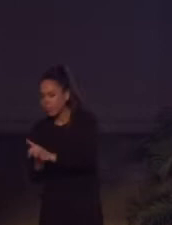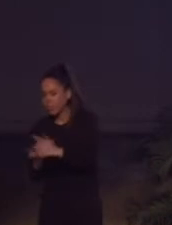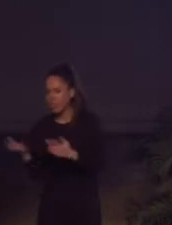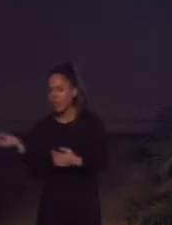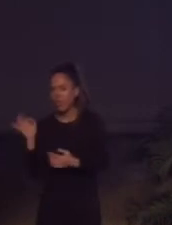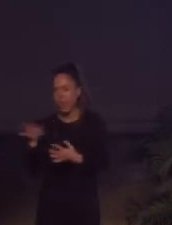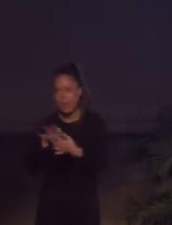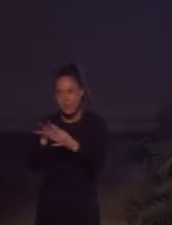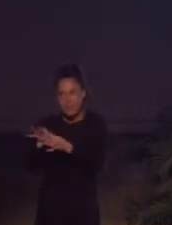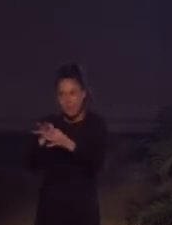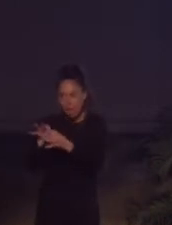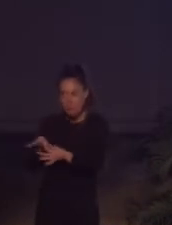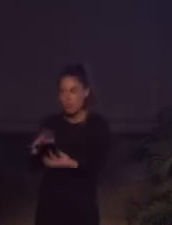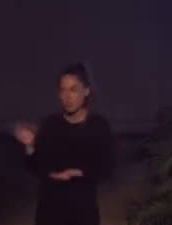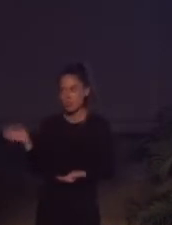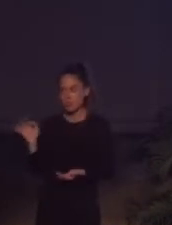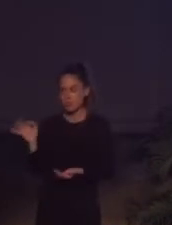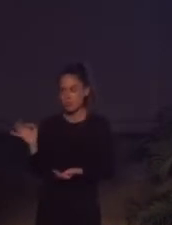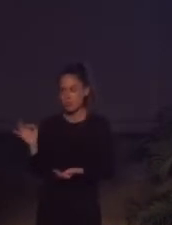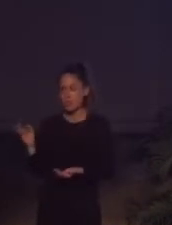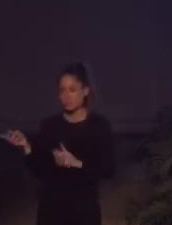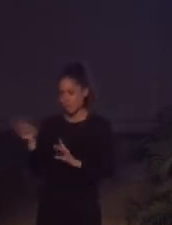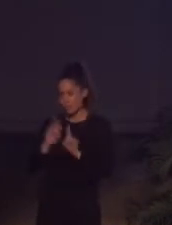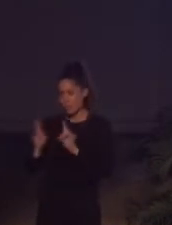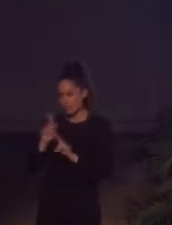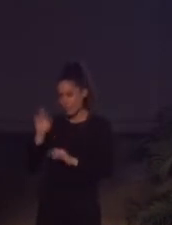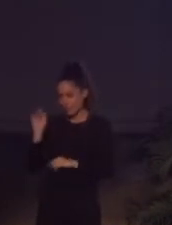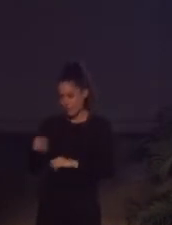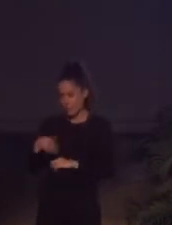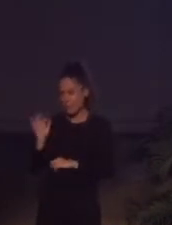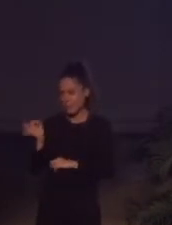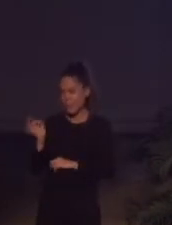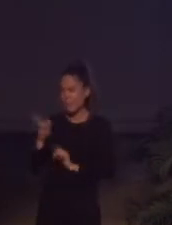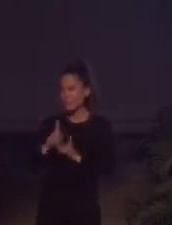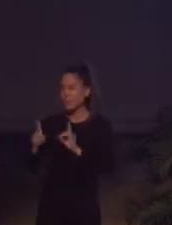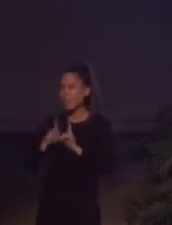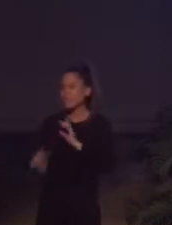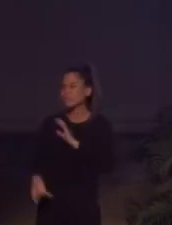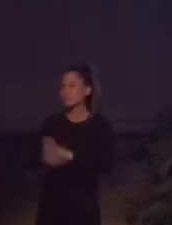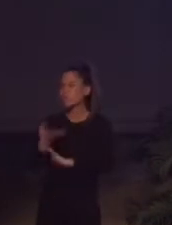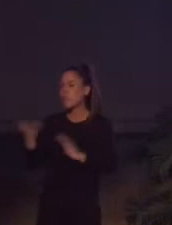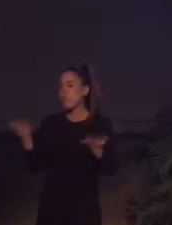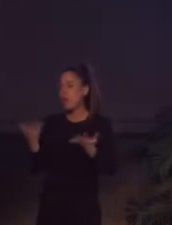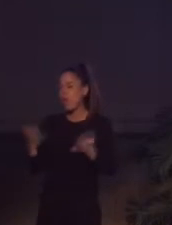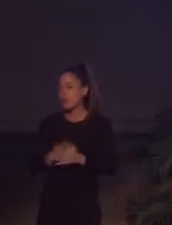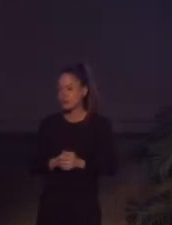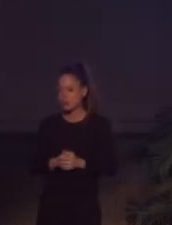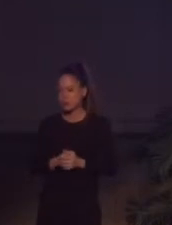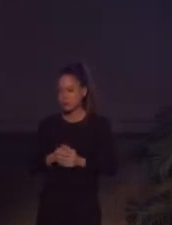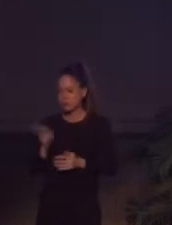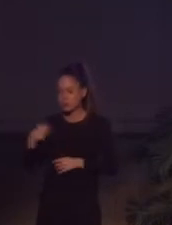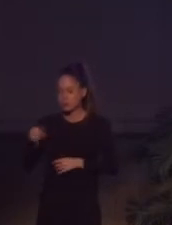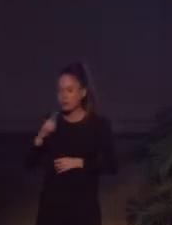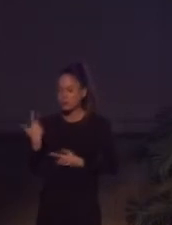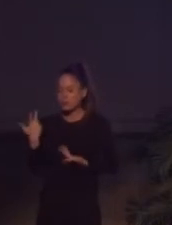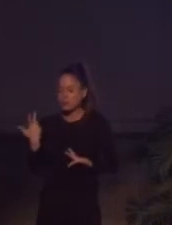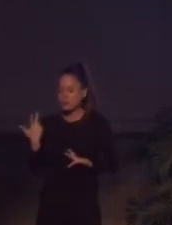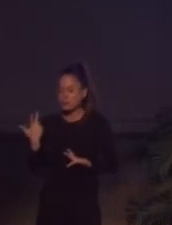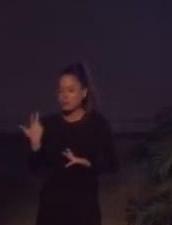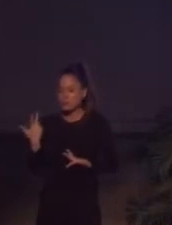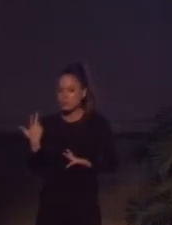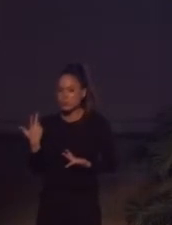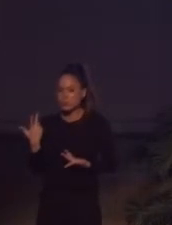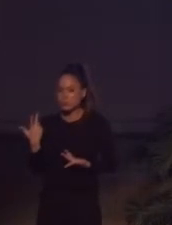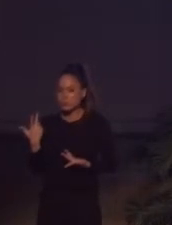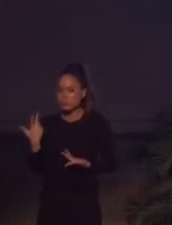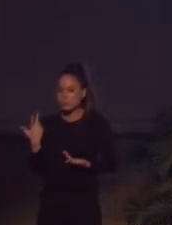en alianzas y en sinergias, por supuesto, pero también en conflictos, ¿no? ¿Qué clase de conflictos se dan? No sé, ¿cómo habéis visto ese tema durante